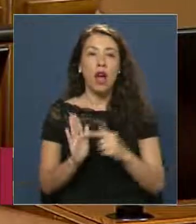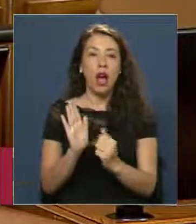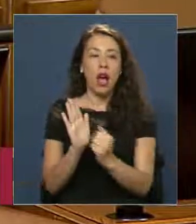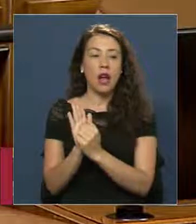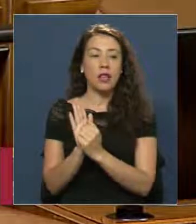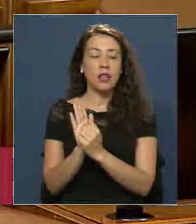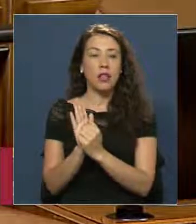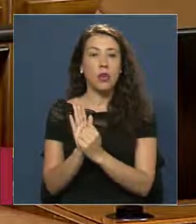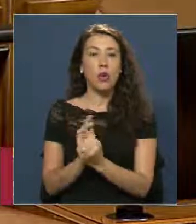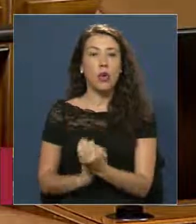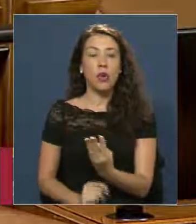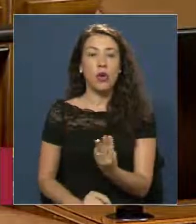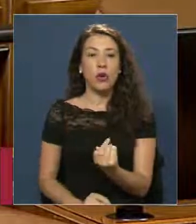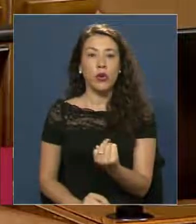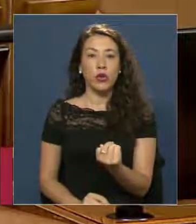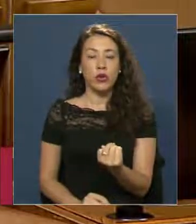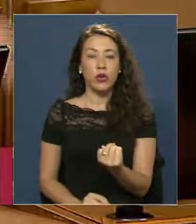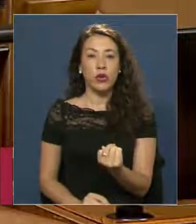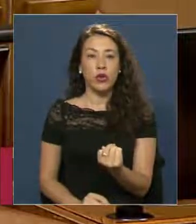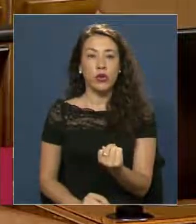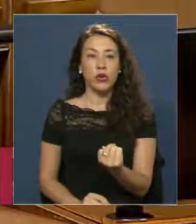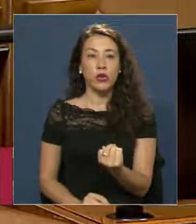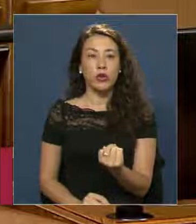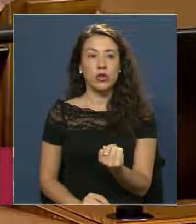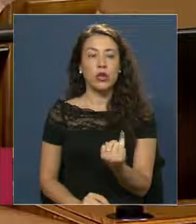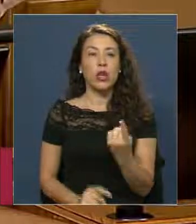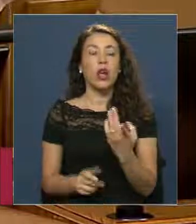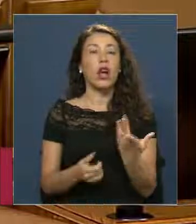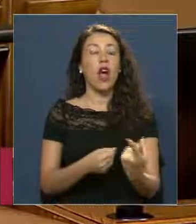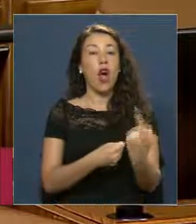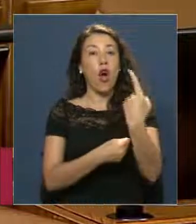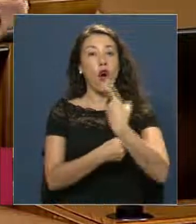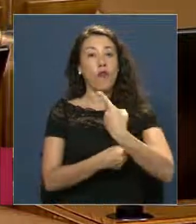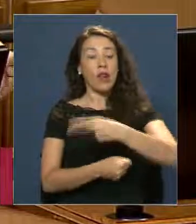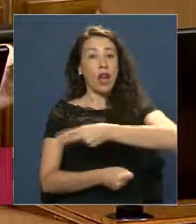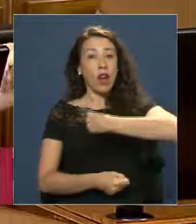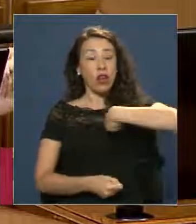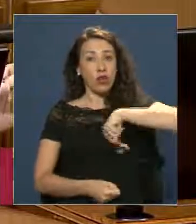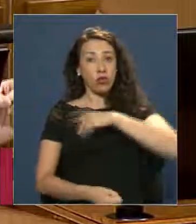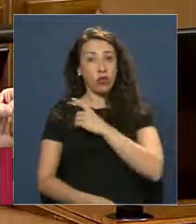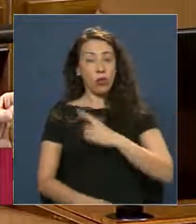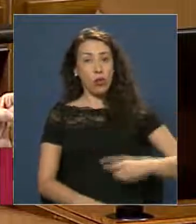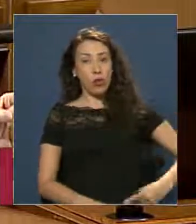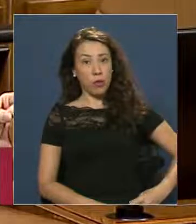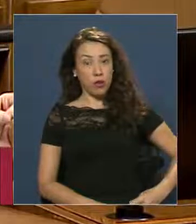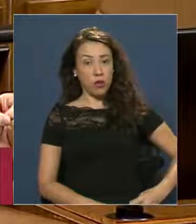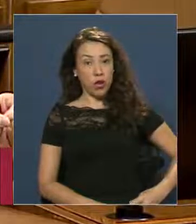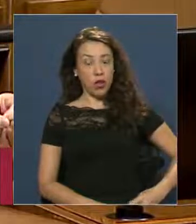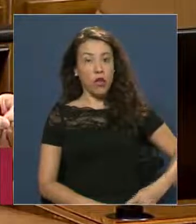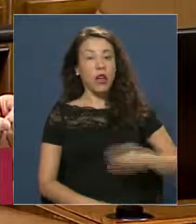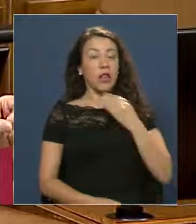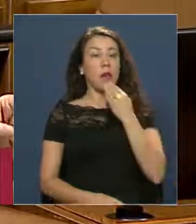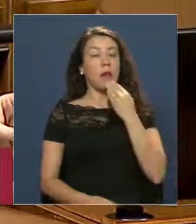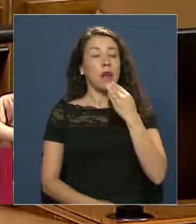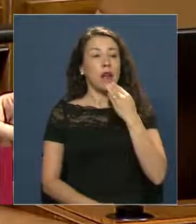artículo número 13? Que nos obliga a nosotros como legisladores, que va a